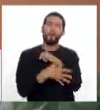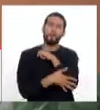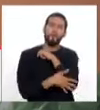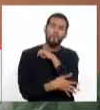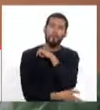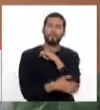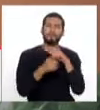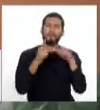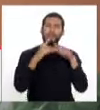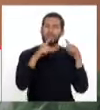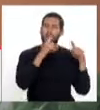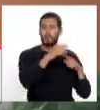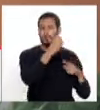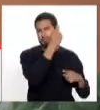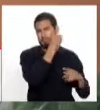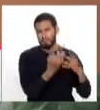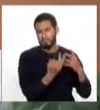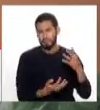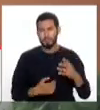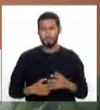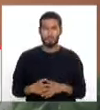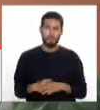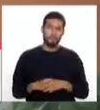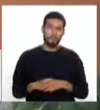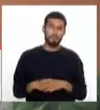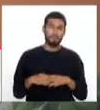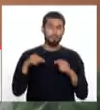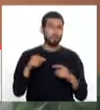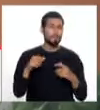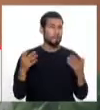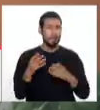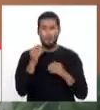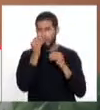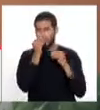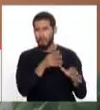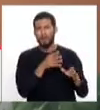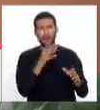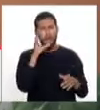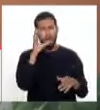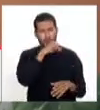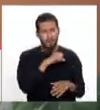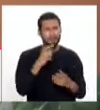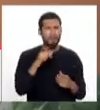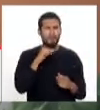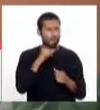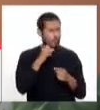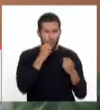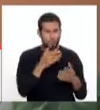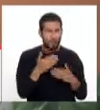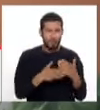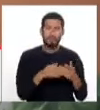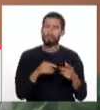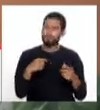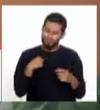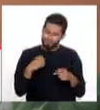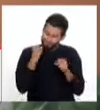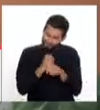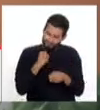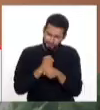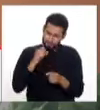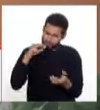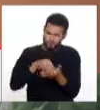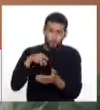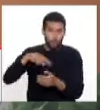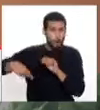pobreza multidimensional. Estamos dejando atrás la ineficiencia y combatiendo firmemente a la